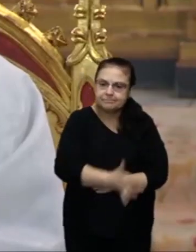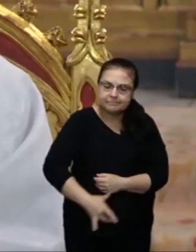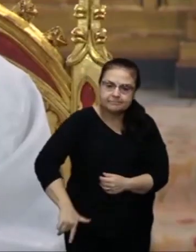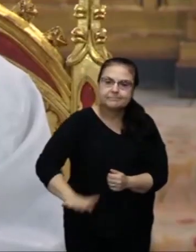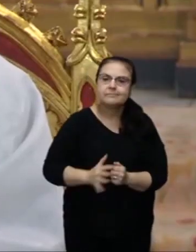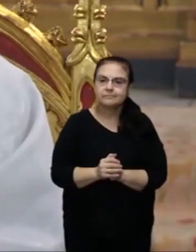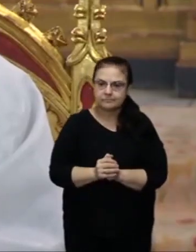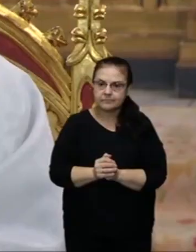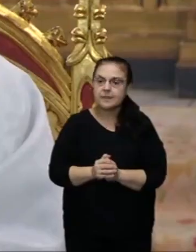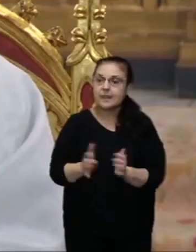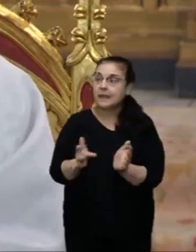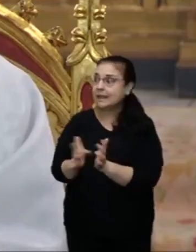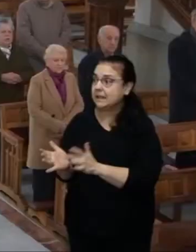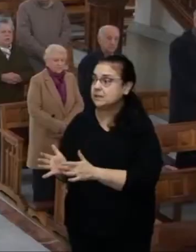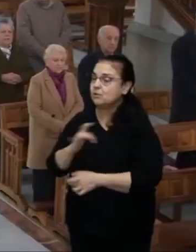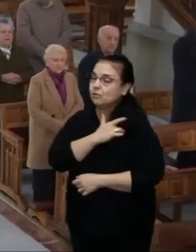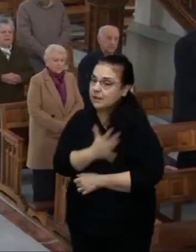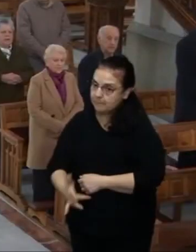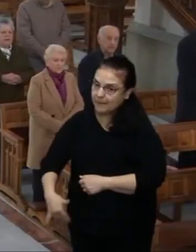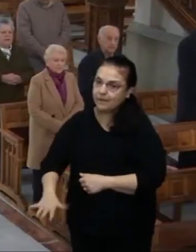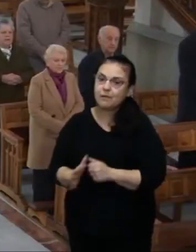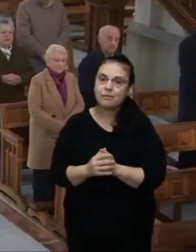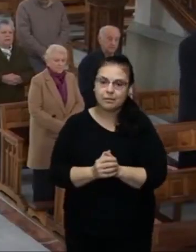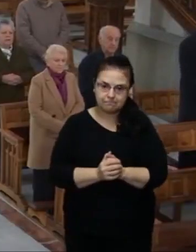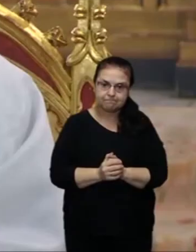Cristo, ten piedad.